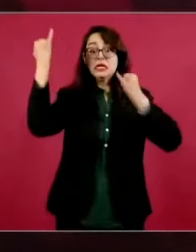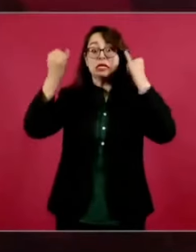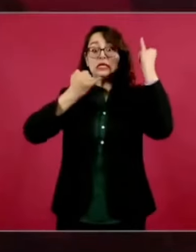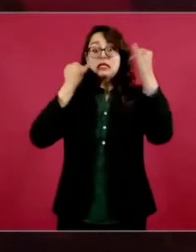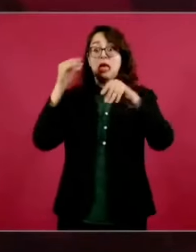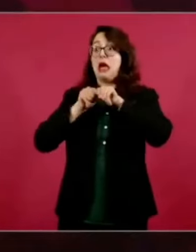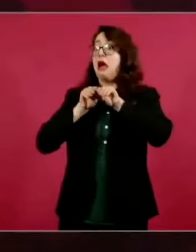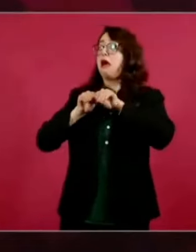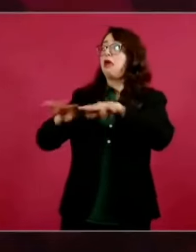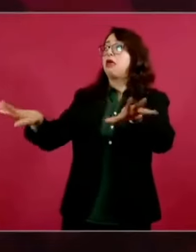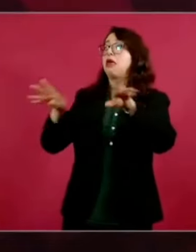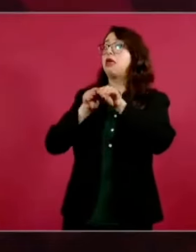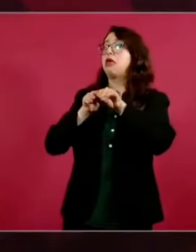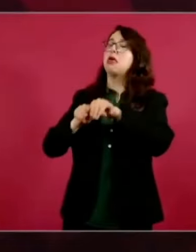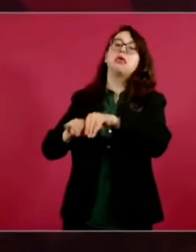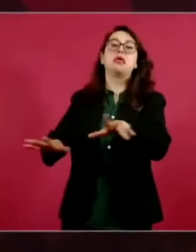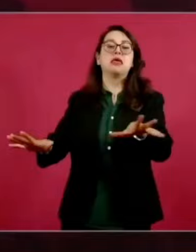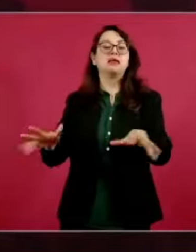funciona.